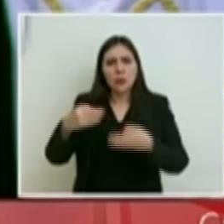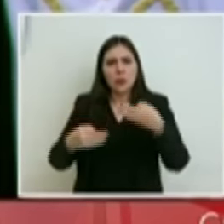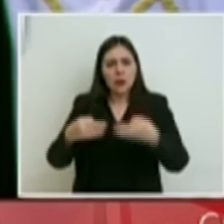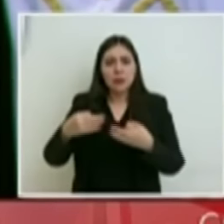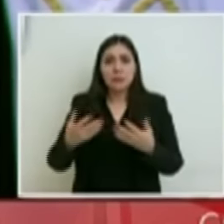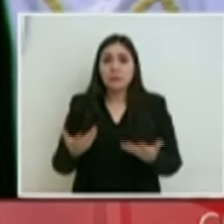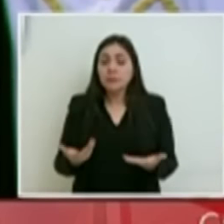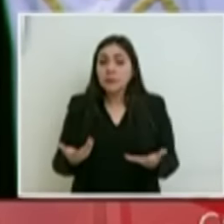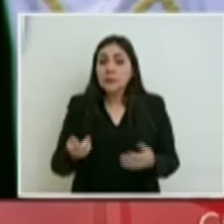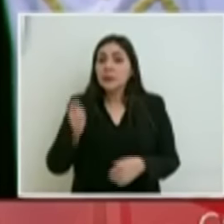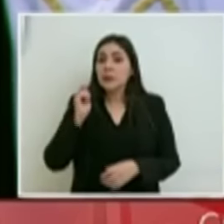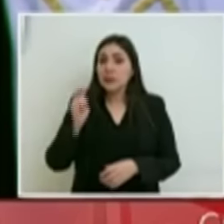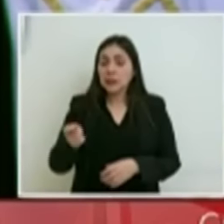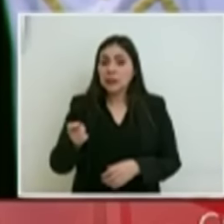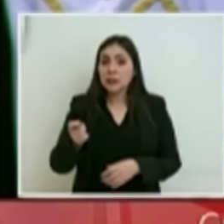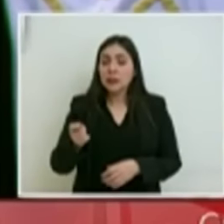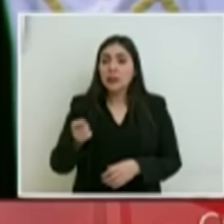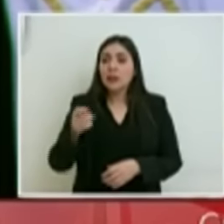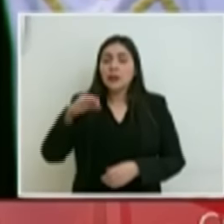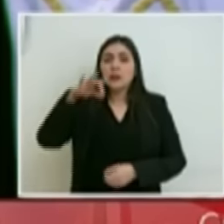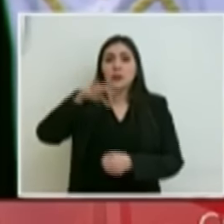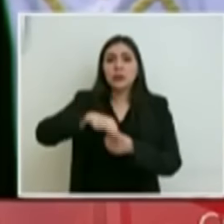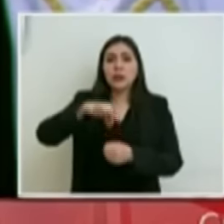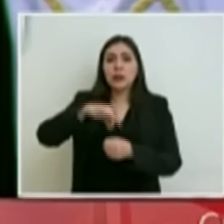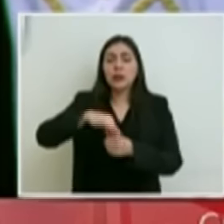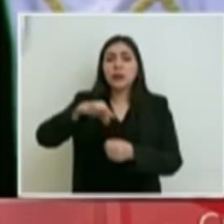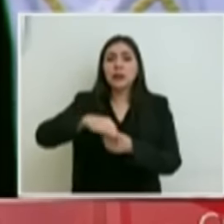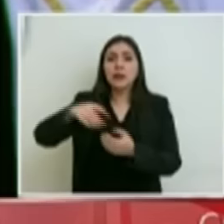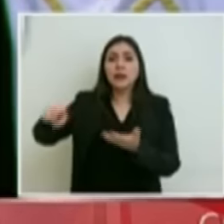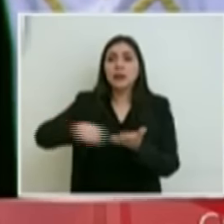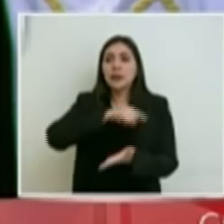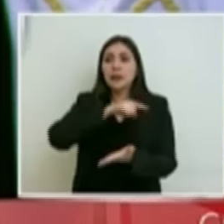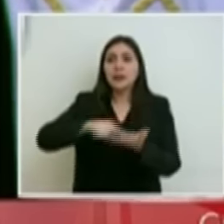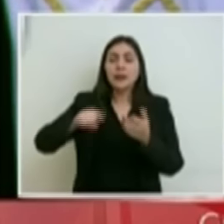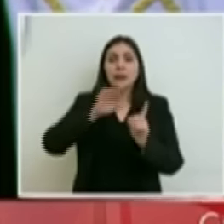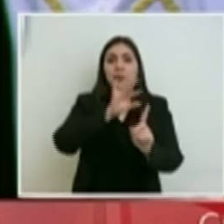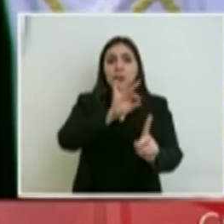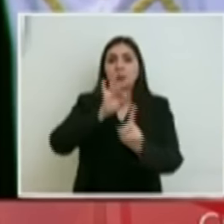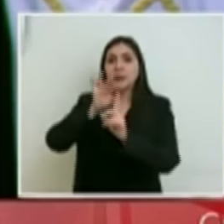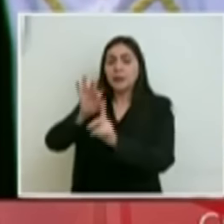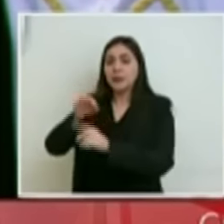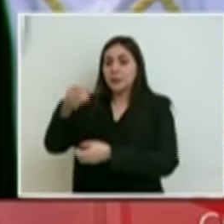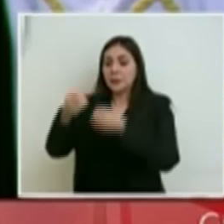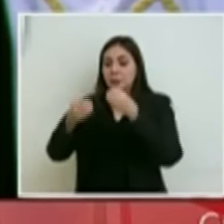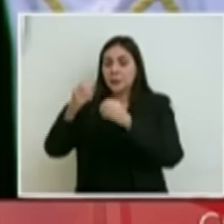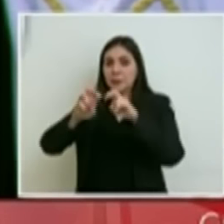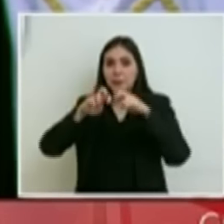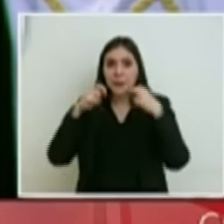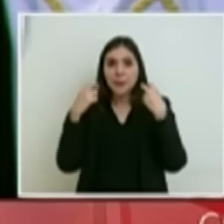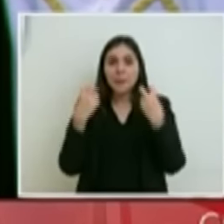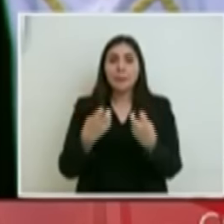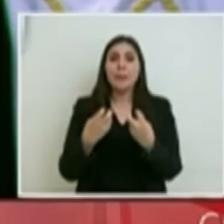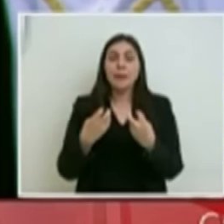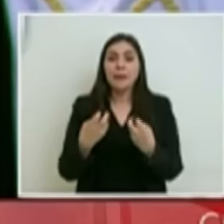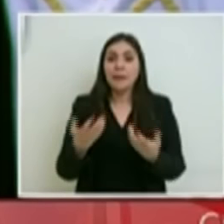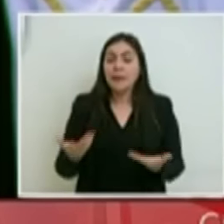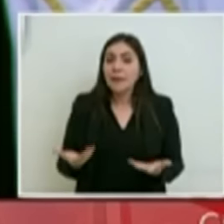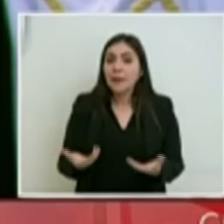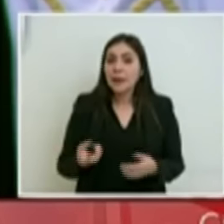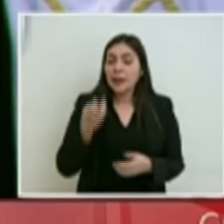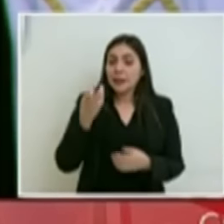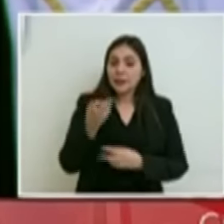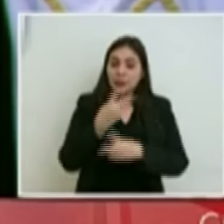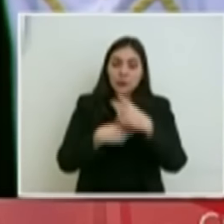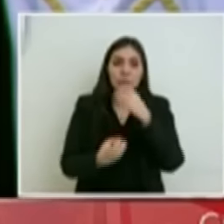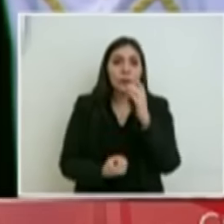elección popular la mejor vía para nombrar a ministros, magistrados y jueces? ¿Dará la nueva conformación